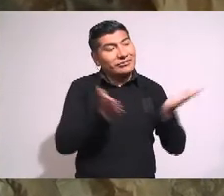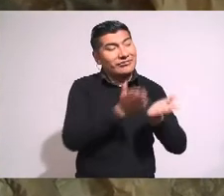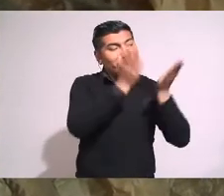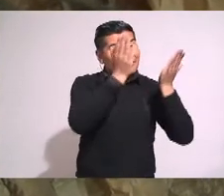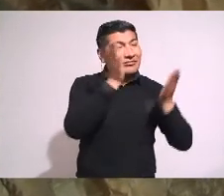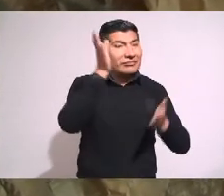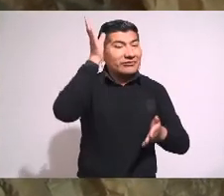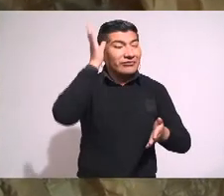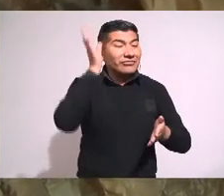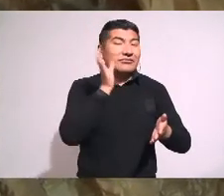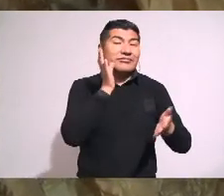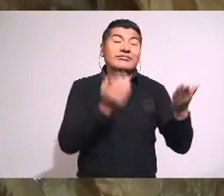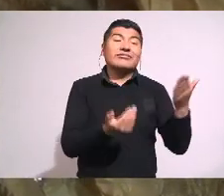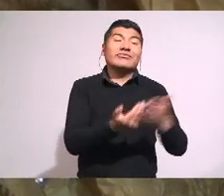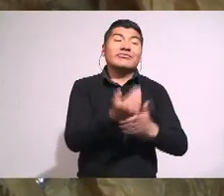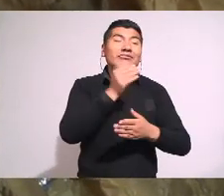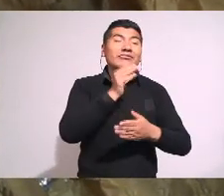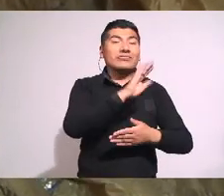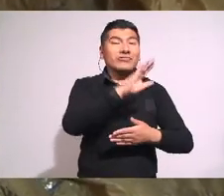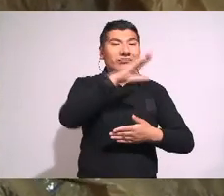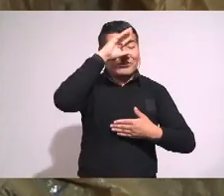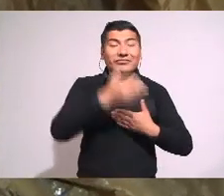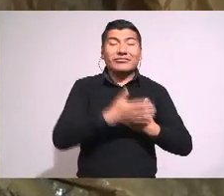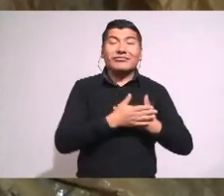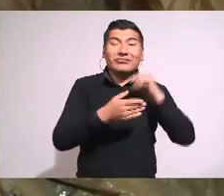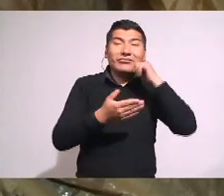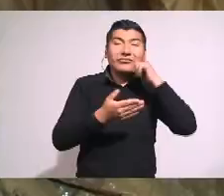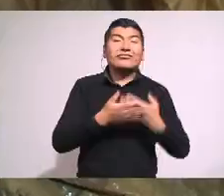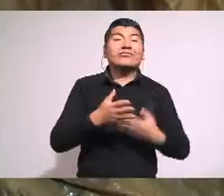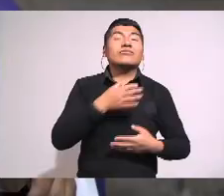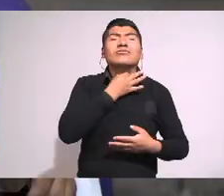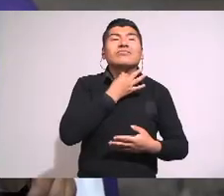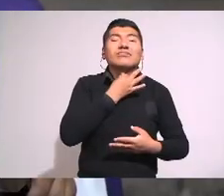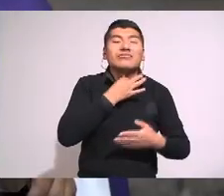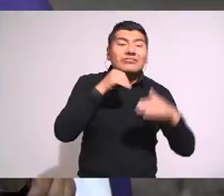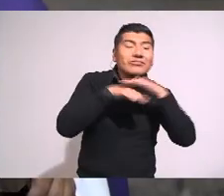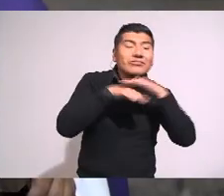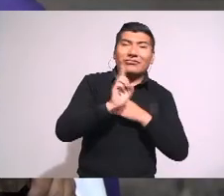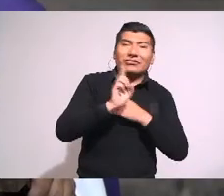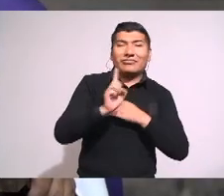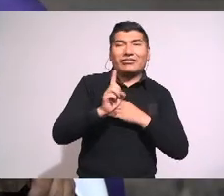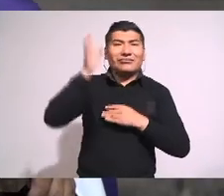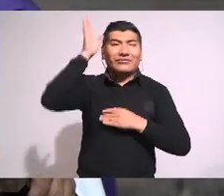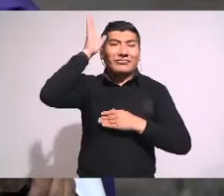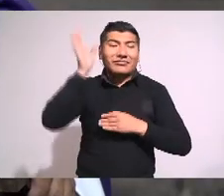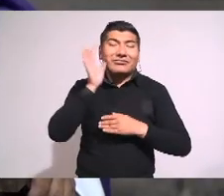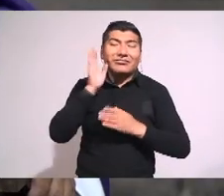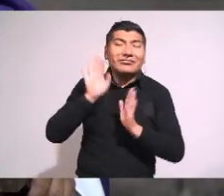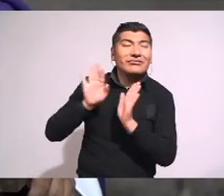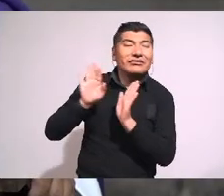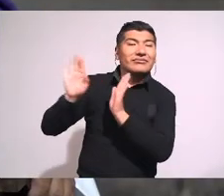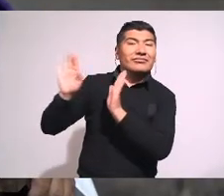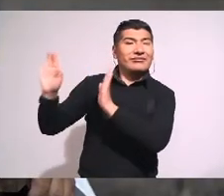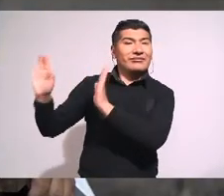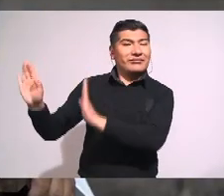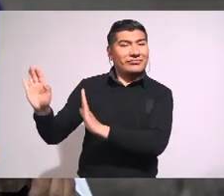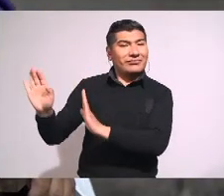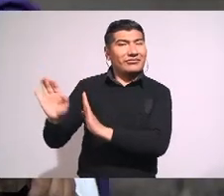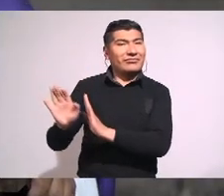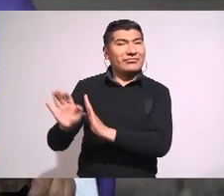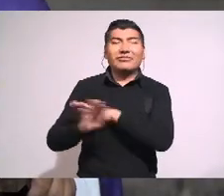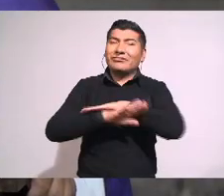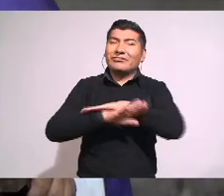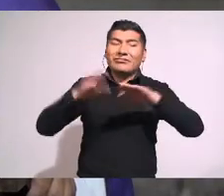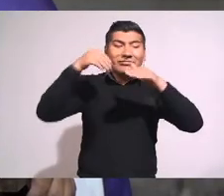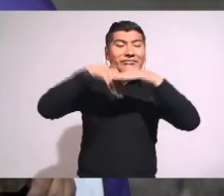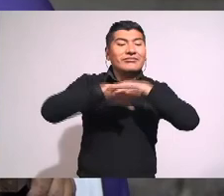y de la madre y de los hijos. No se estar metiendo ahí. Ustedes ya nada tienen que ver en esa institución. Nada tienen que ver ya